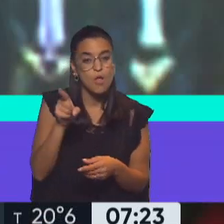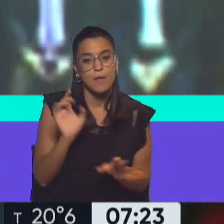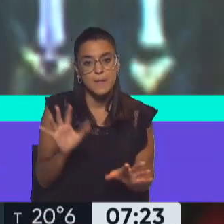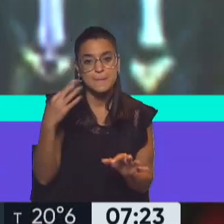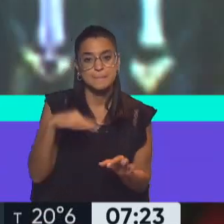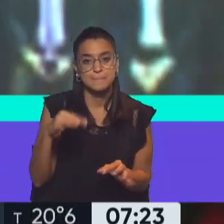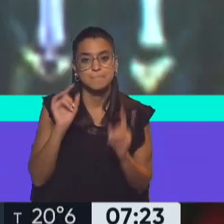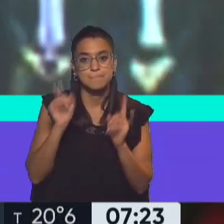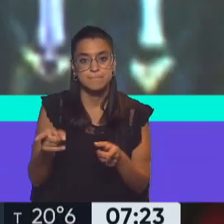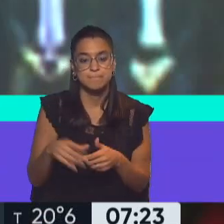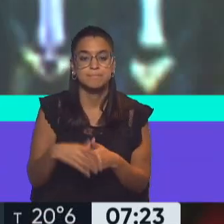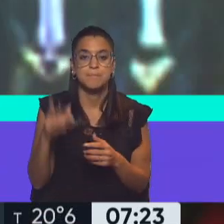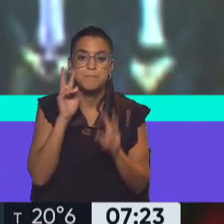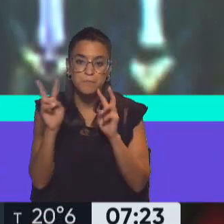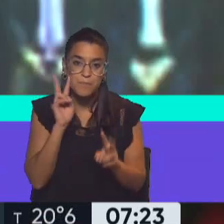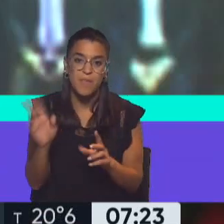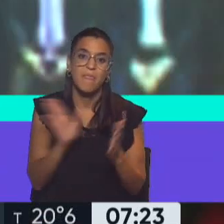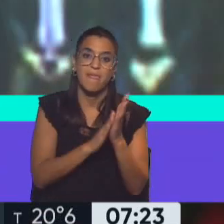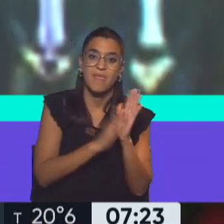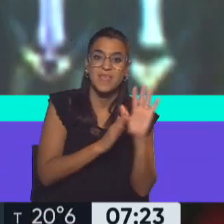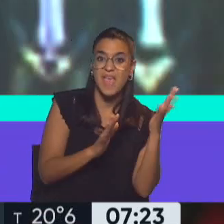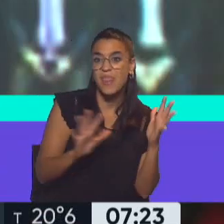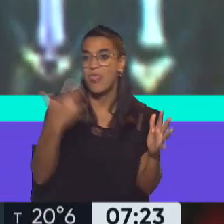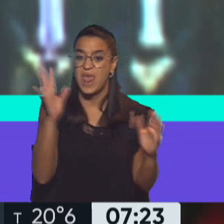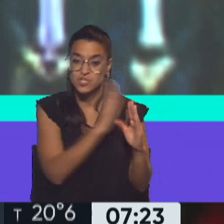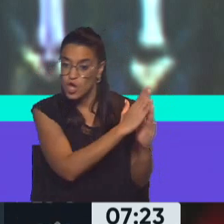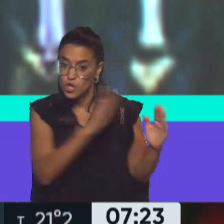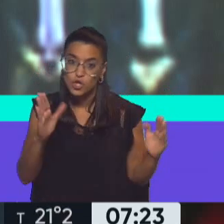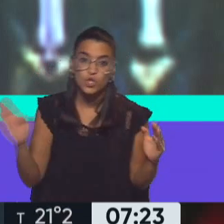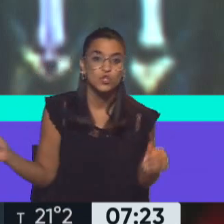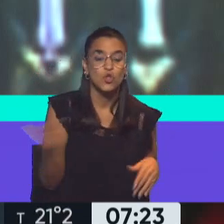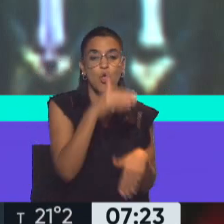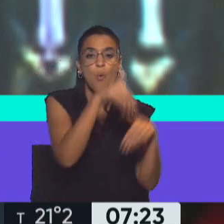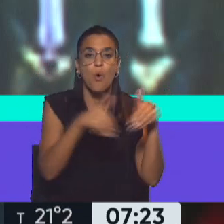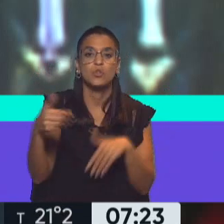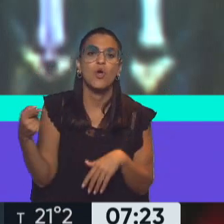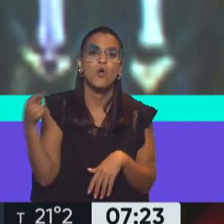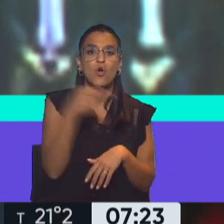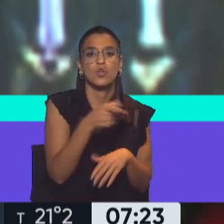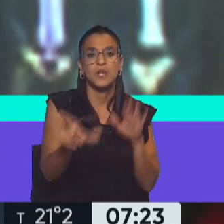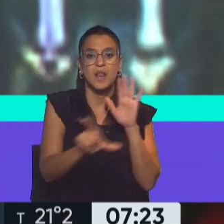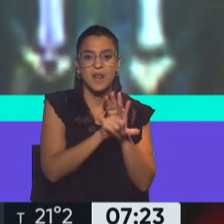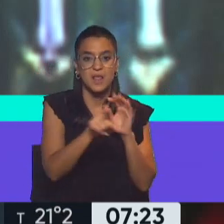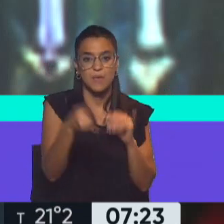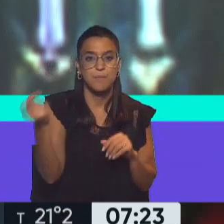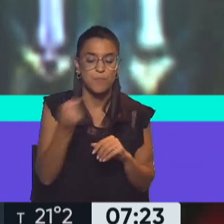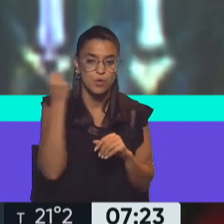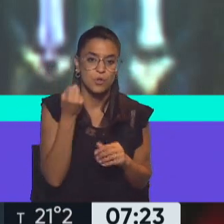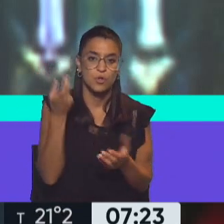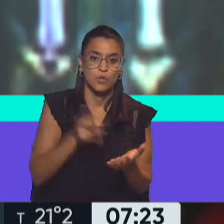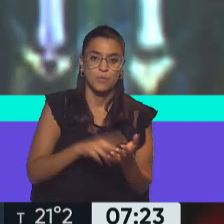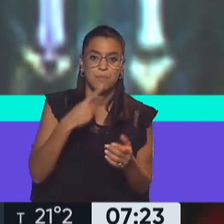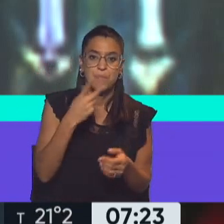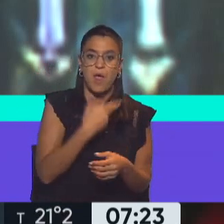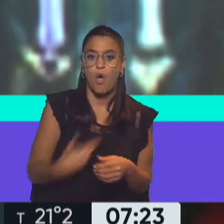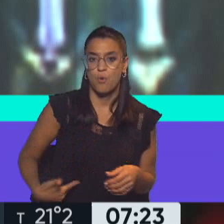hay que también observar que de izquierda a derecha todos están votando en contra de una ley que es fundamental, insisto, para